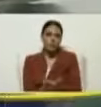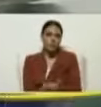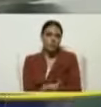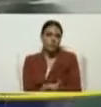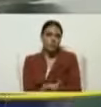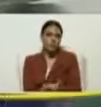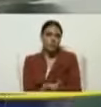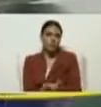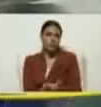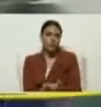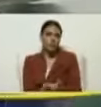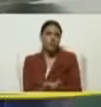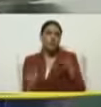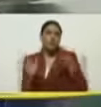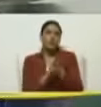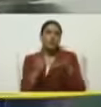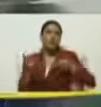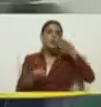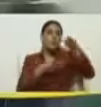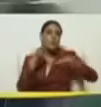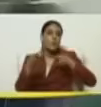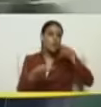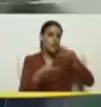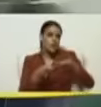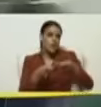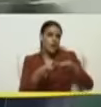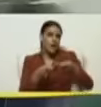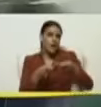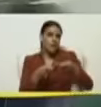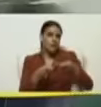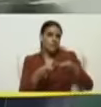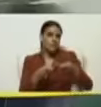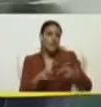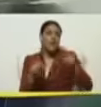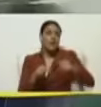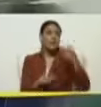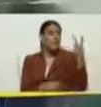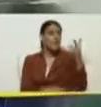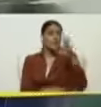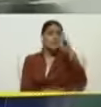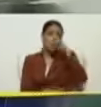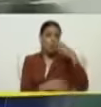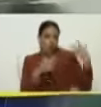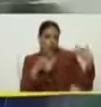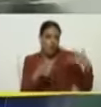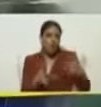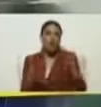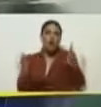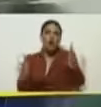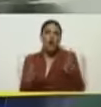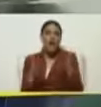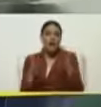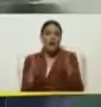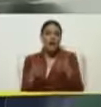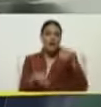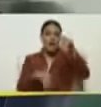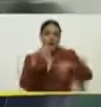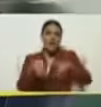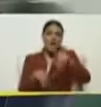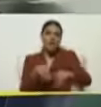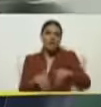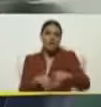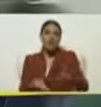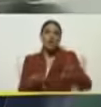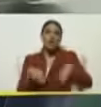que un partido, una fuerza política en estos 25 años haya ganado más elecciones que